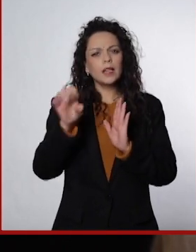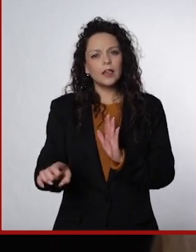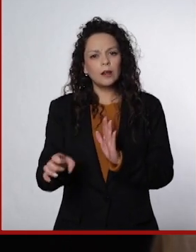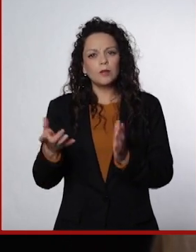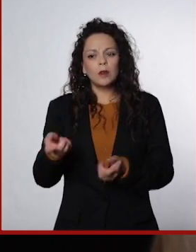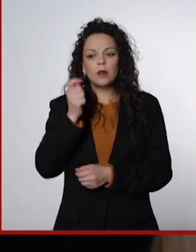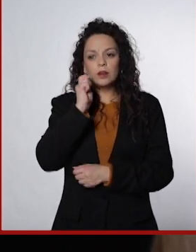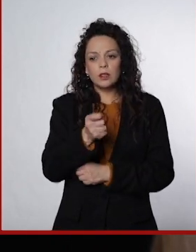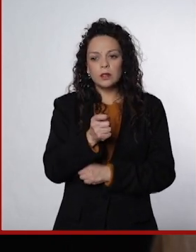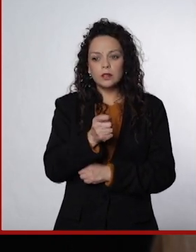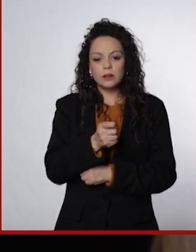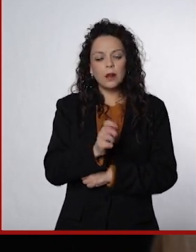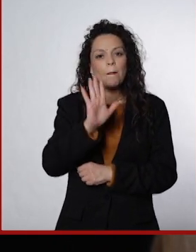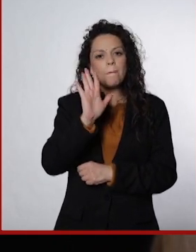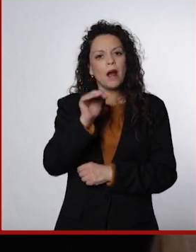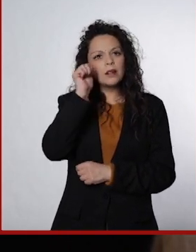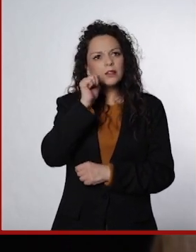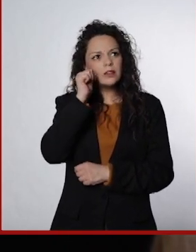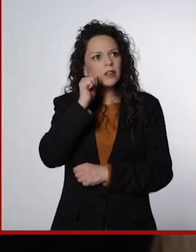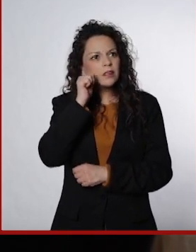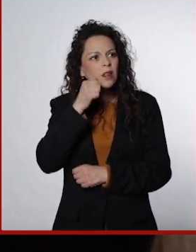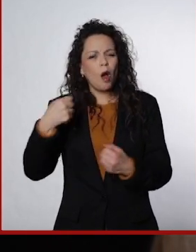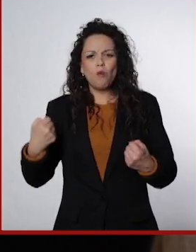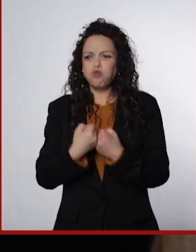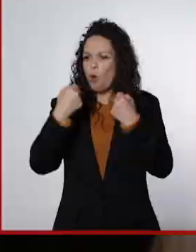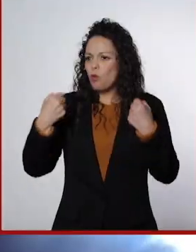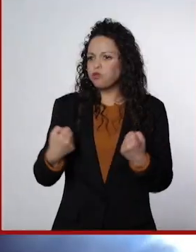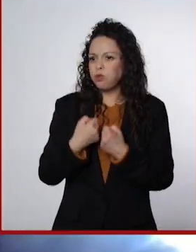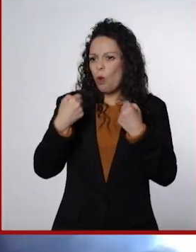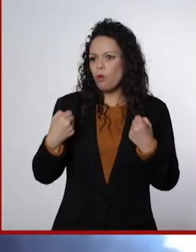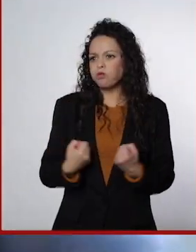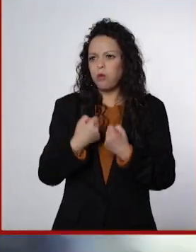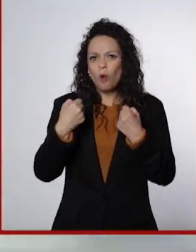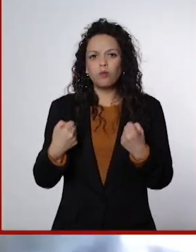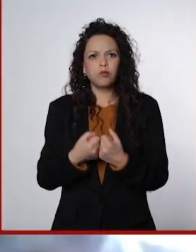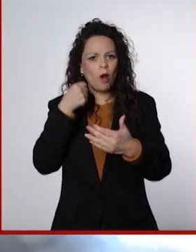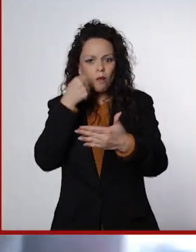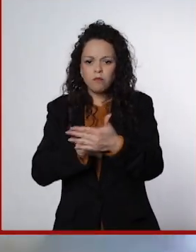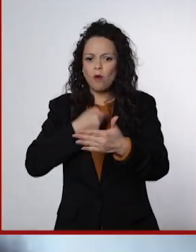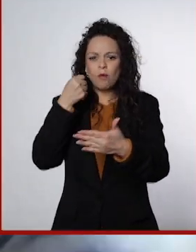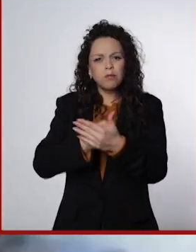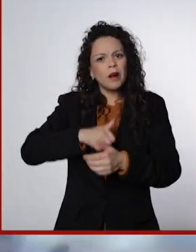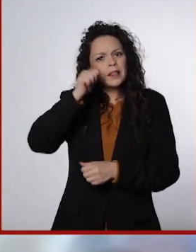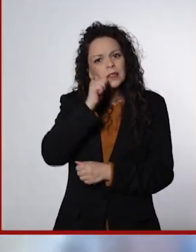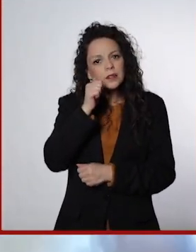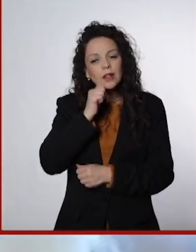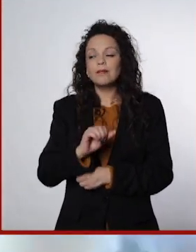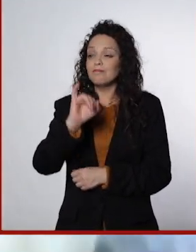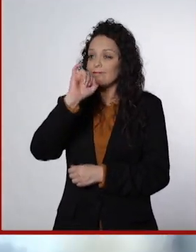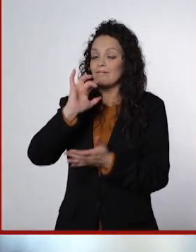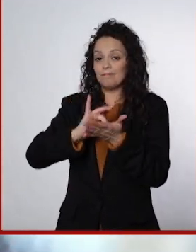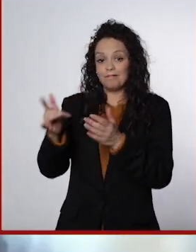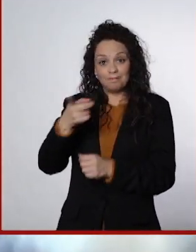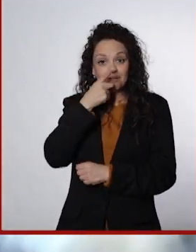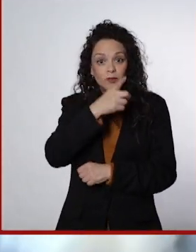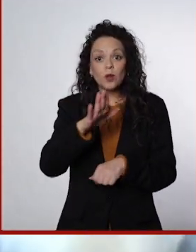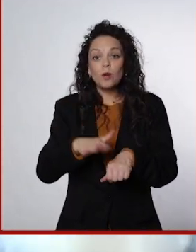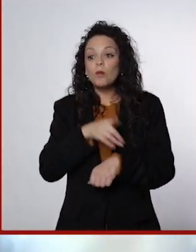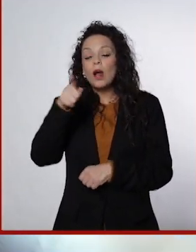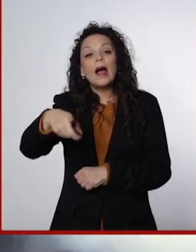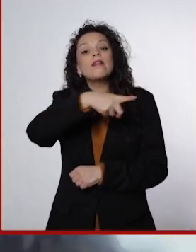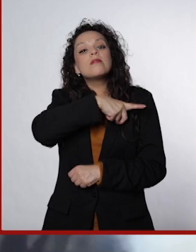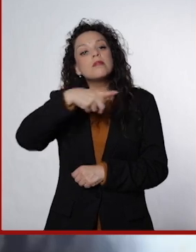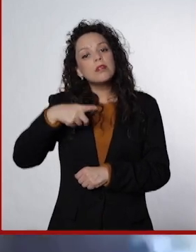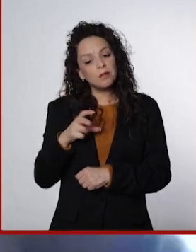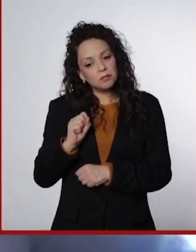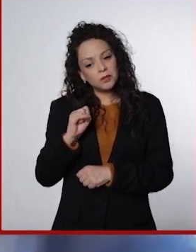ser, deber ser, esta lucha que constantemente vivimos. Gracias por decir eso, porque justo aquí empezó el tienes que y debes de, y